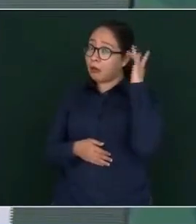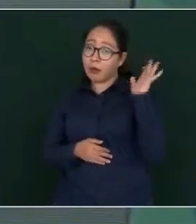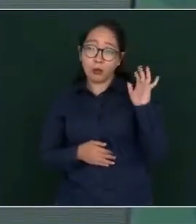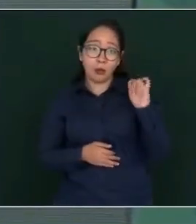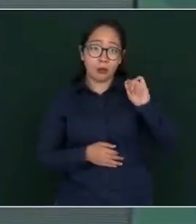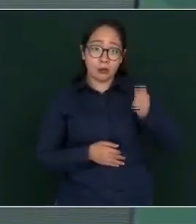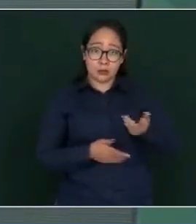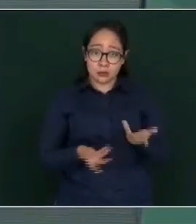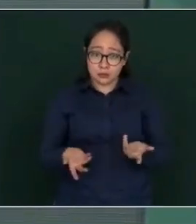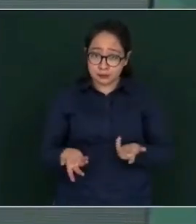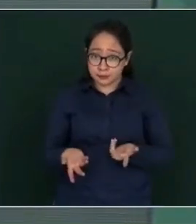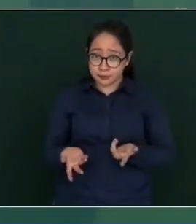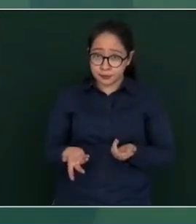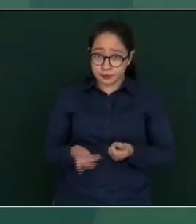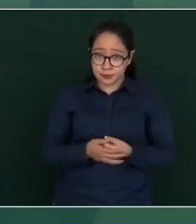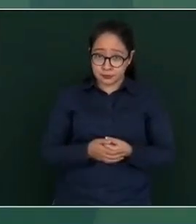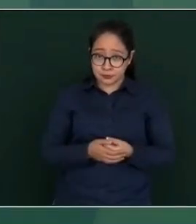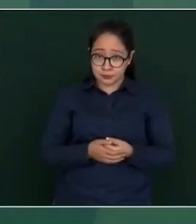cosas